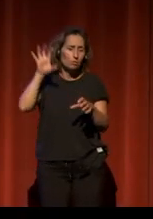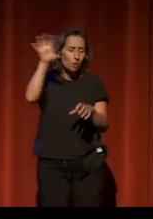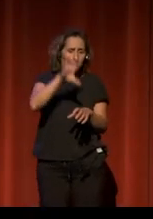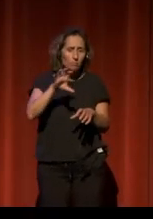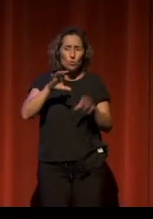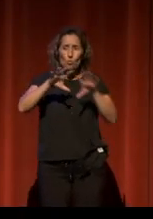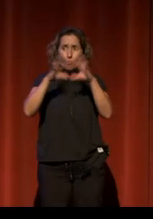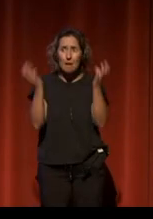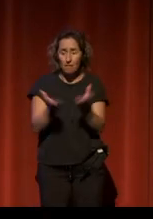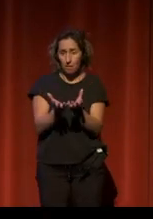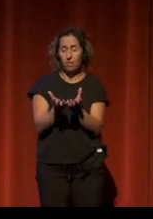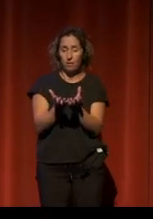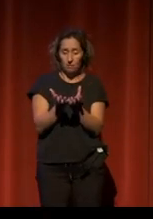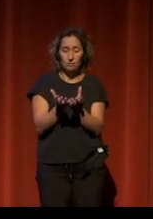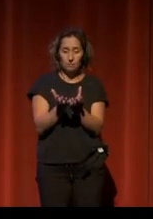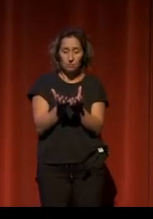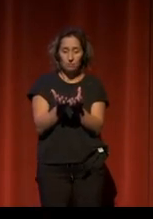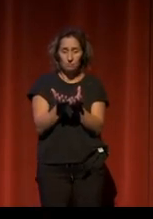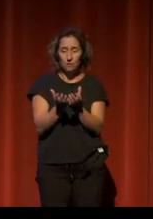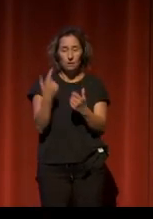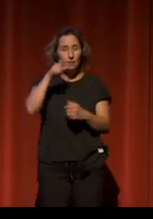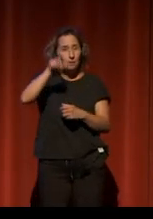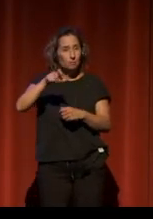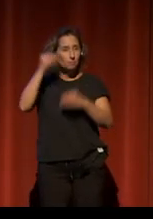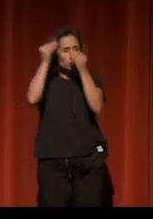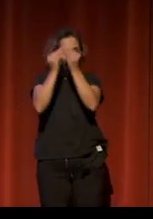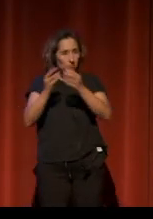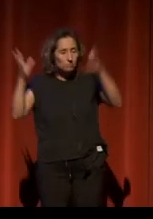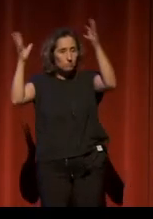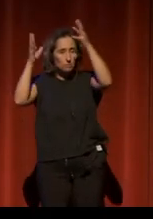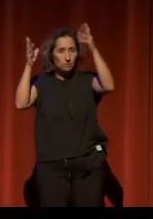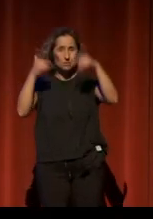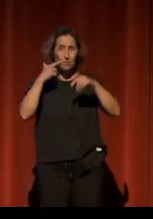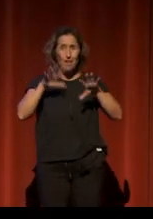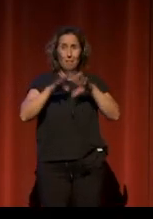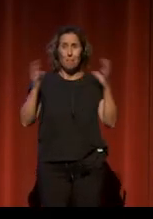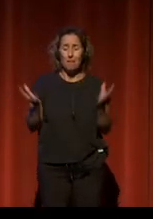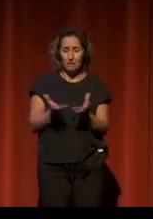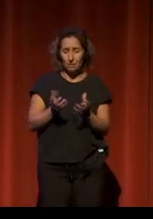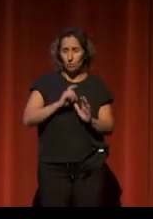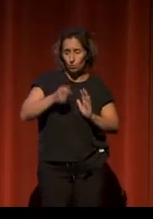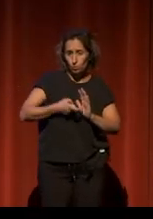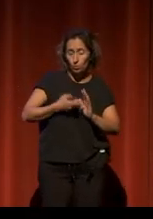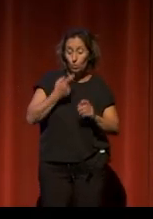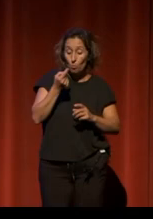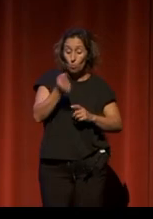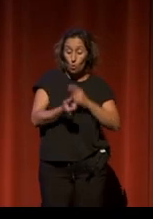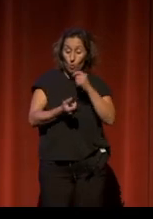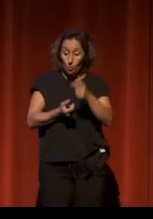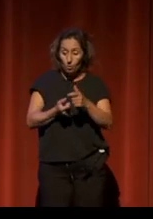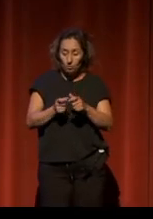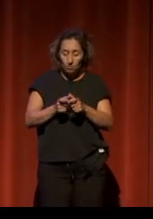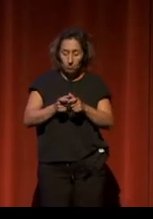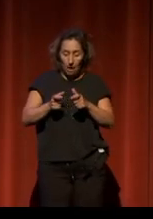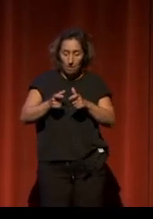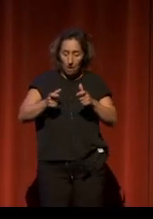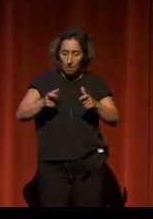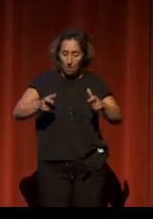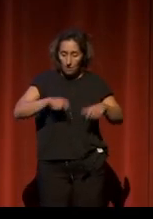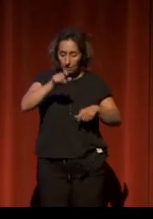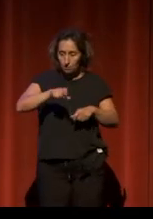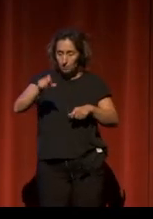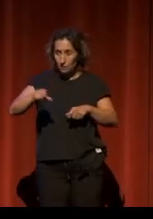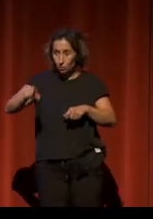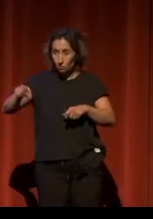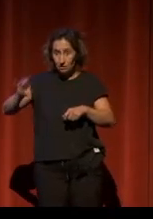humanidad no hay quien ya está pensando la humanidad Incluso en todo el planeta no incorporando poco a poco cada vez más accionistas